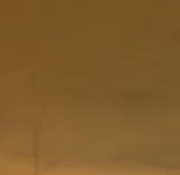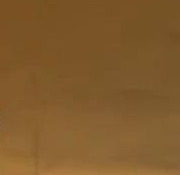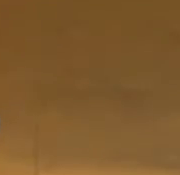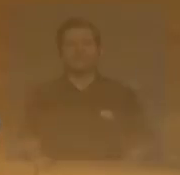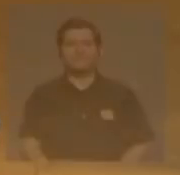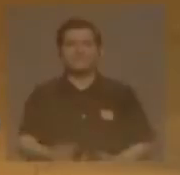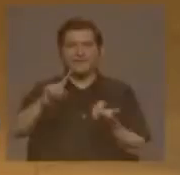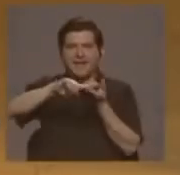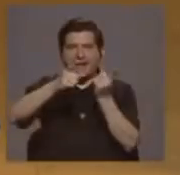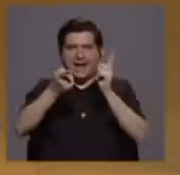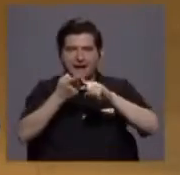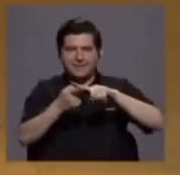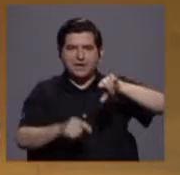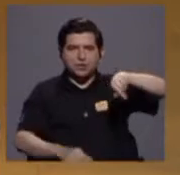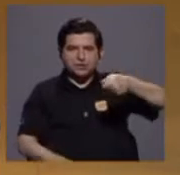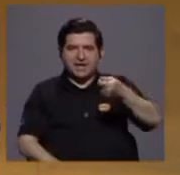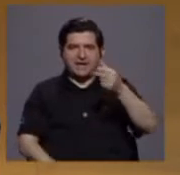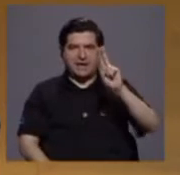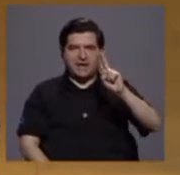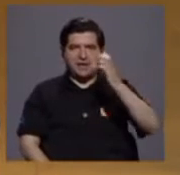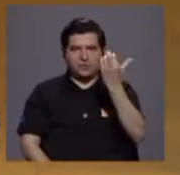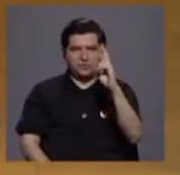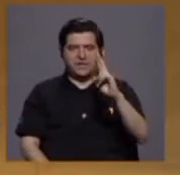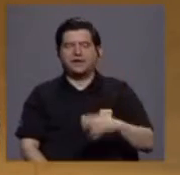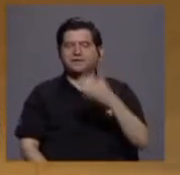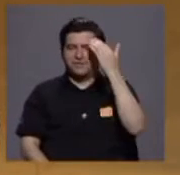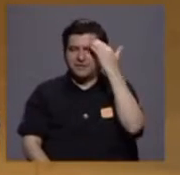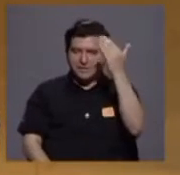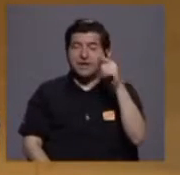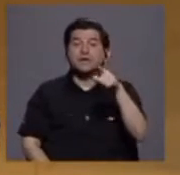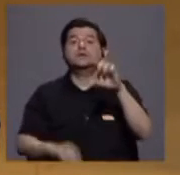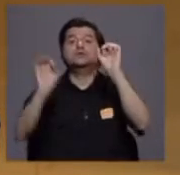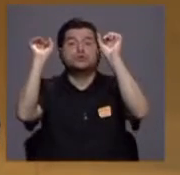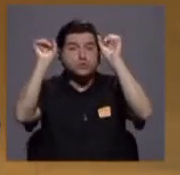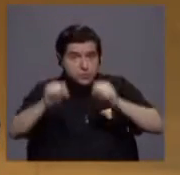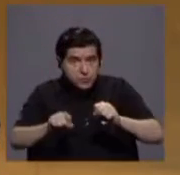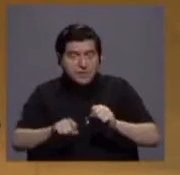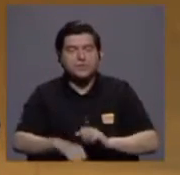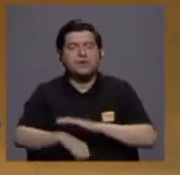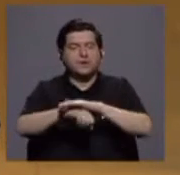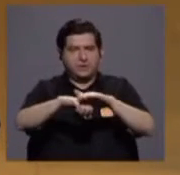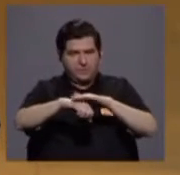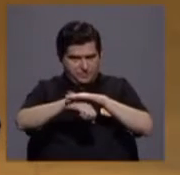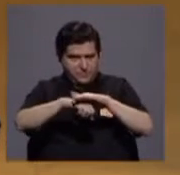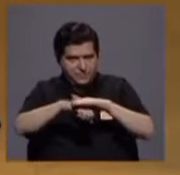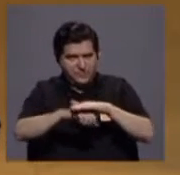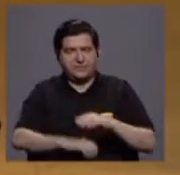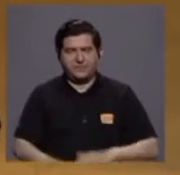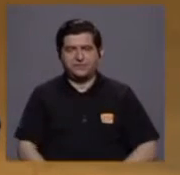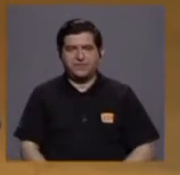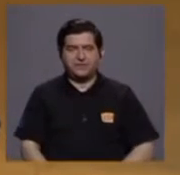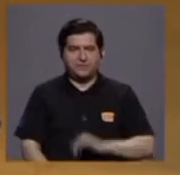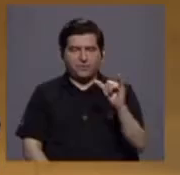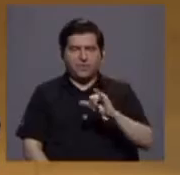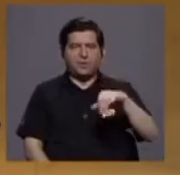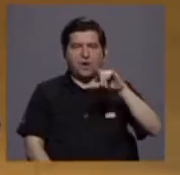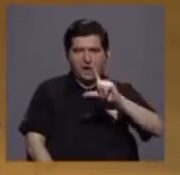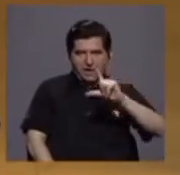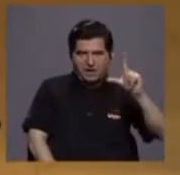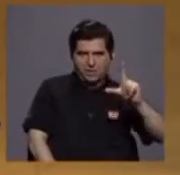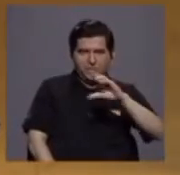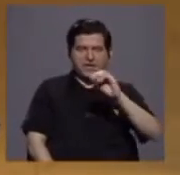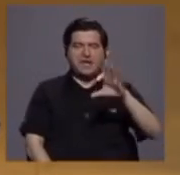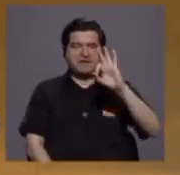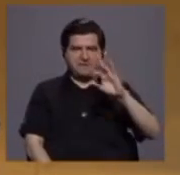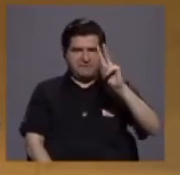Amigas y amigos de Canal UCR, los saludamos y les recordamos que si pueden, hagan como don Luis Lieberman y don